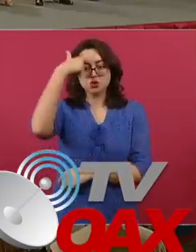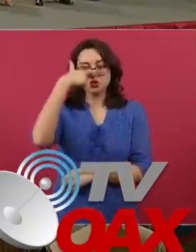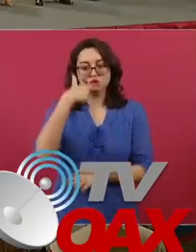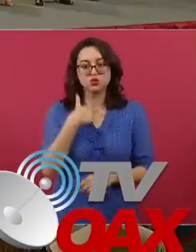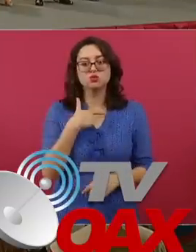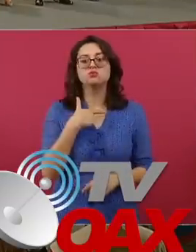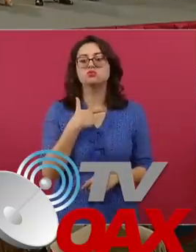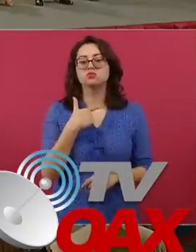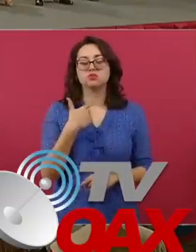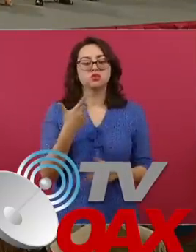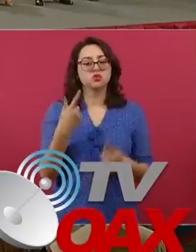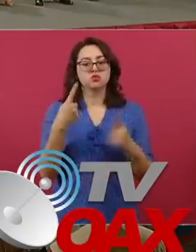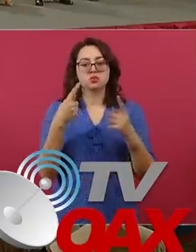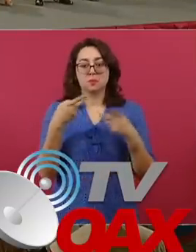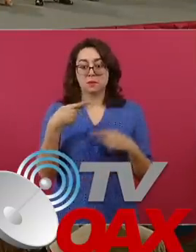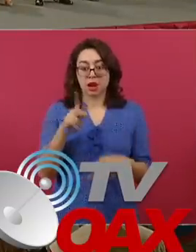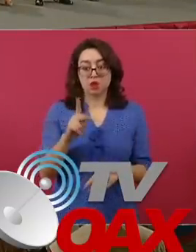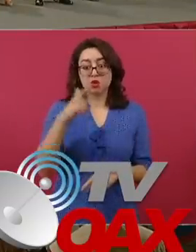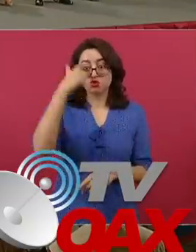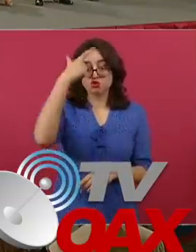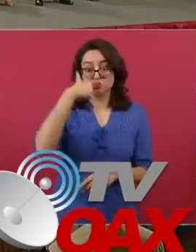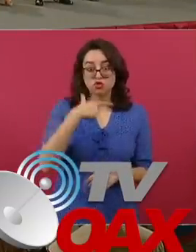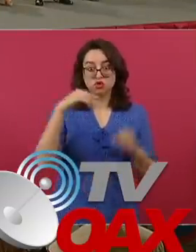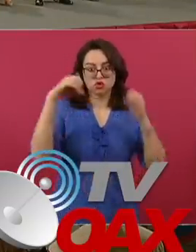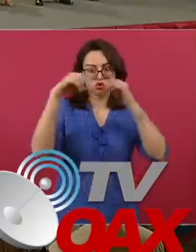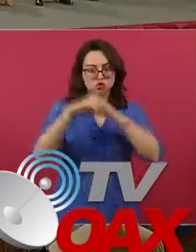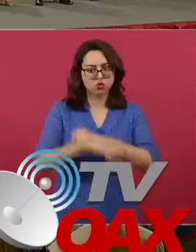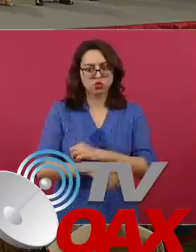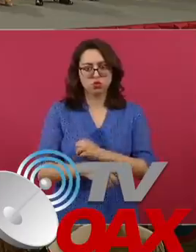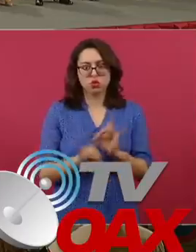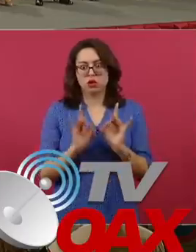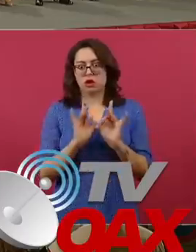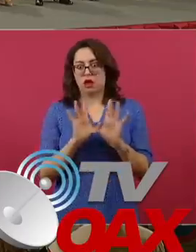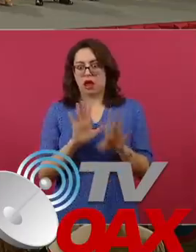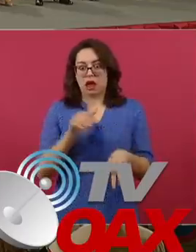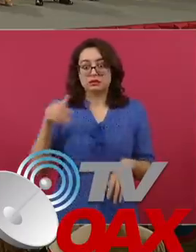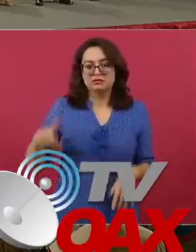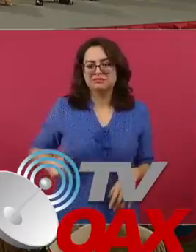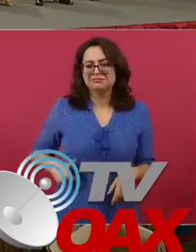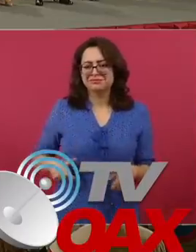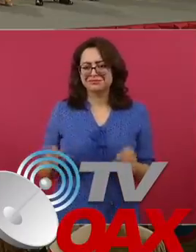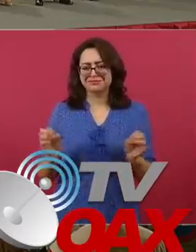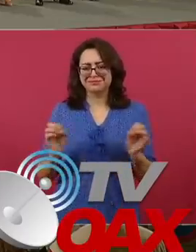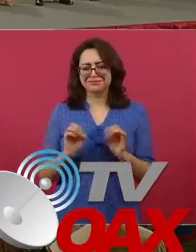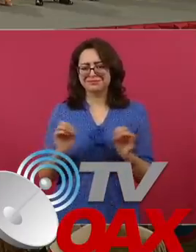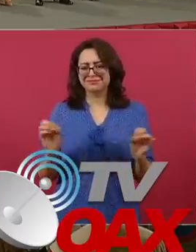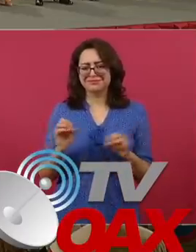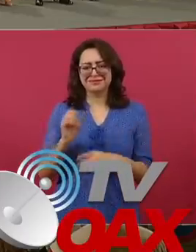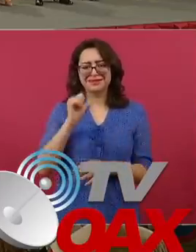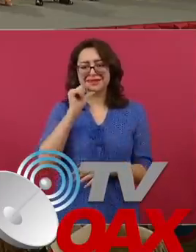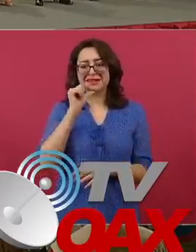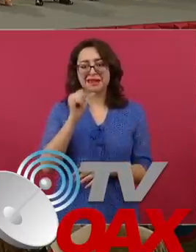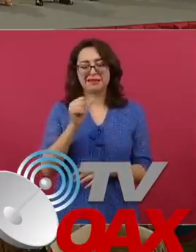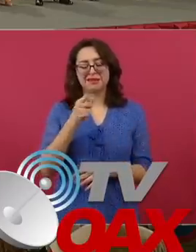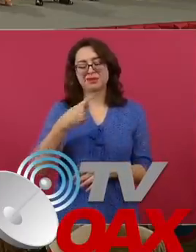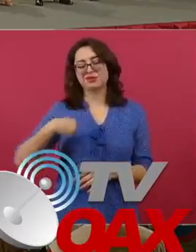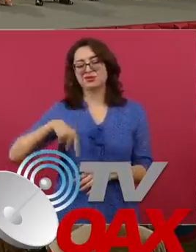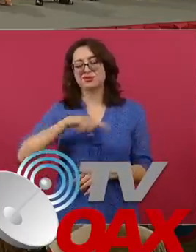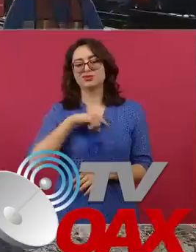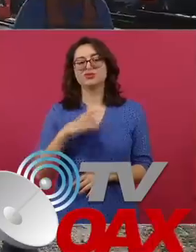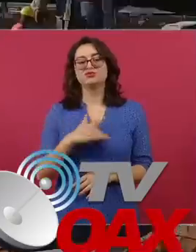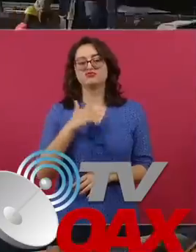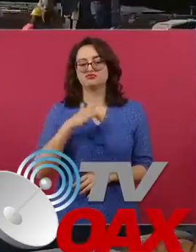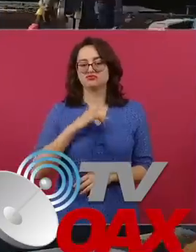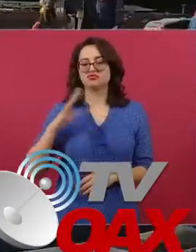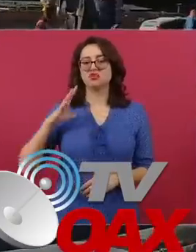la seguridad de estas obras, donde no están ocurriendo ningún accidente, para nosotros es una fuente de orgullo muy